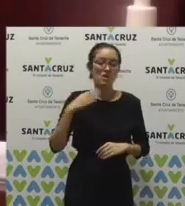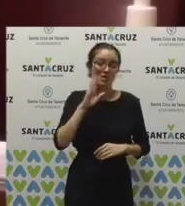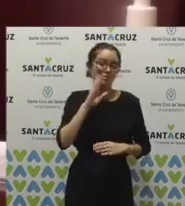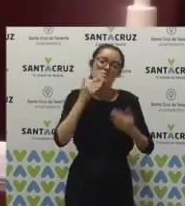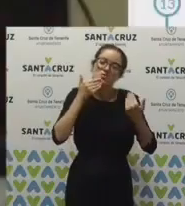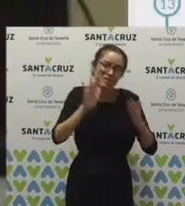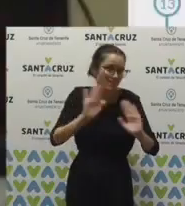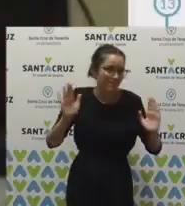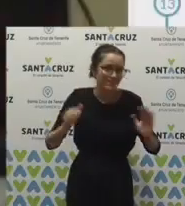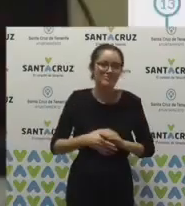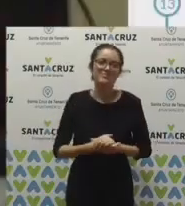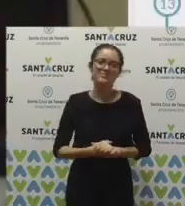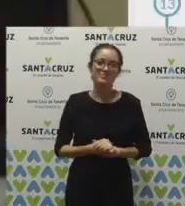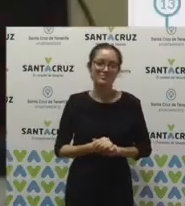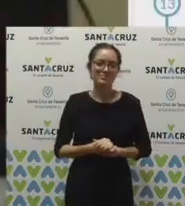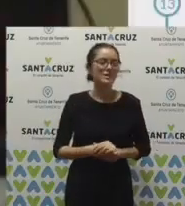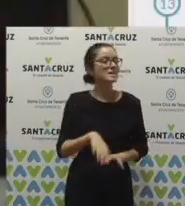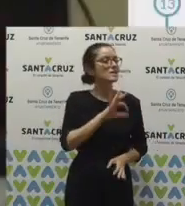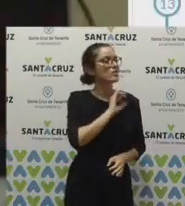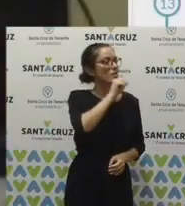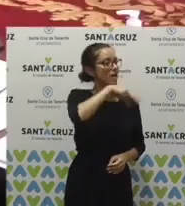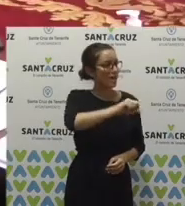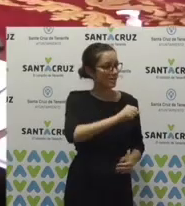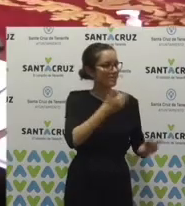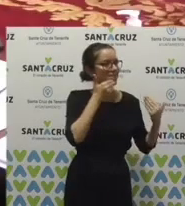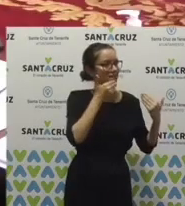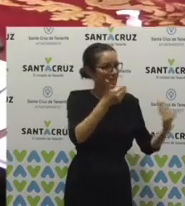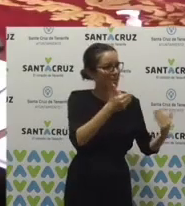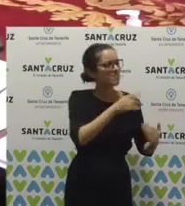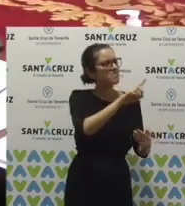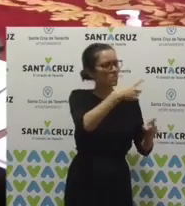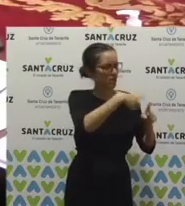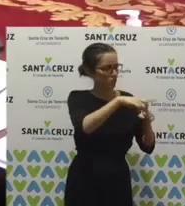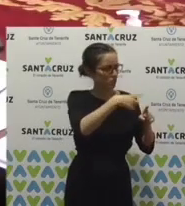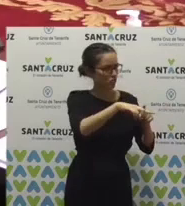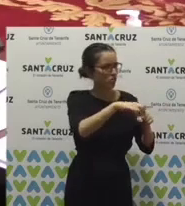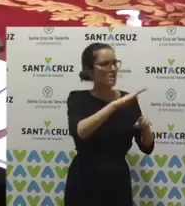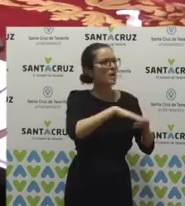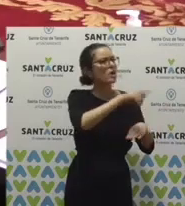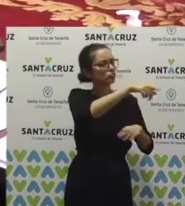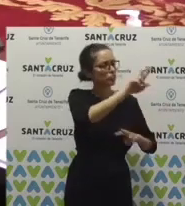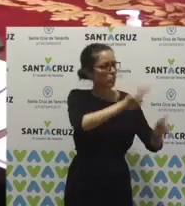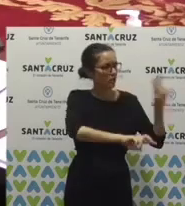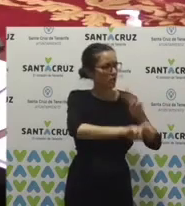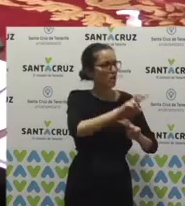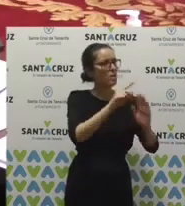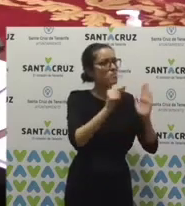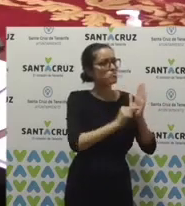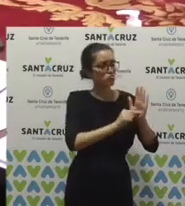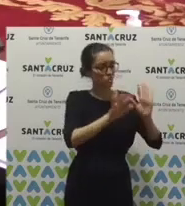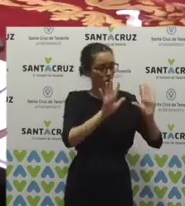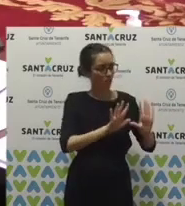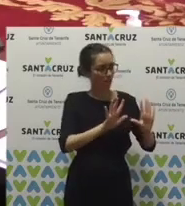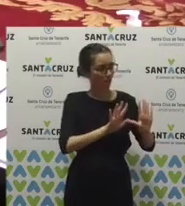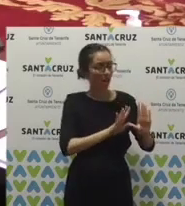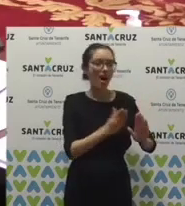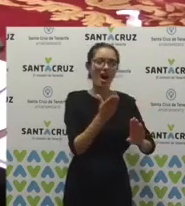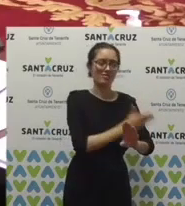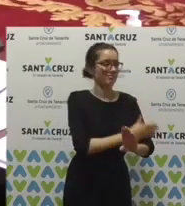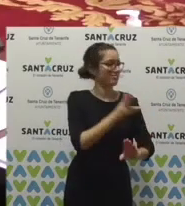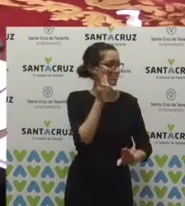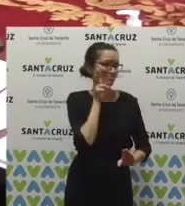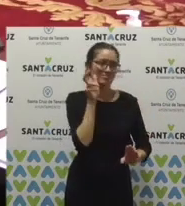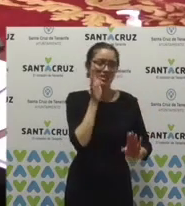gracias doñana muchísimas gracias a usted una cosa para que lo vaya buscando justo antes del punto número 10 no se le escuchó